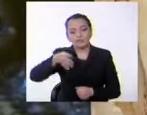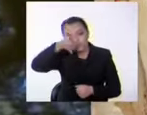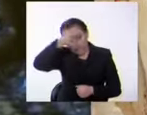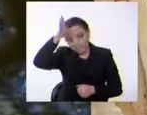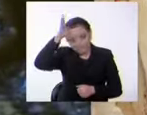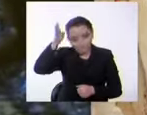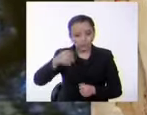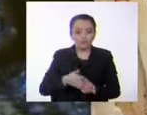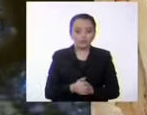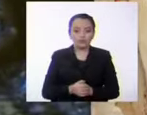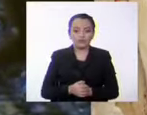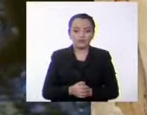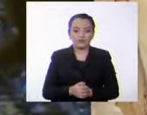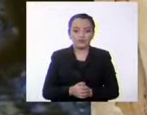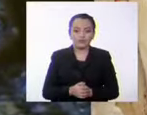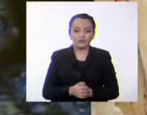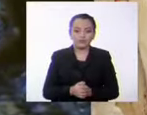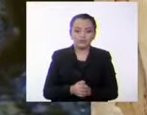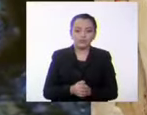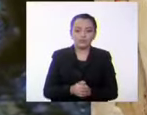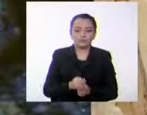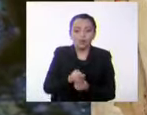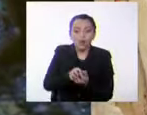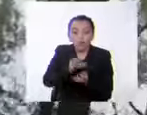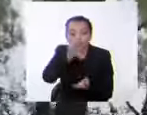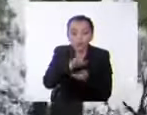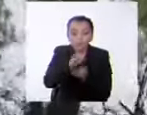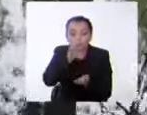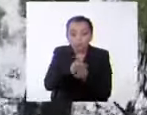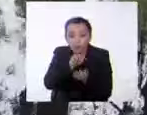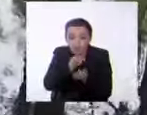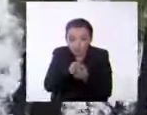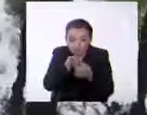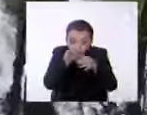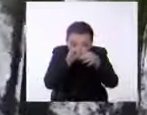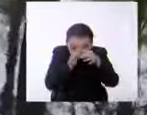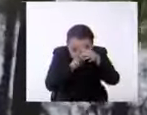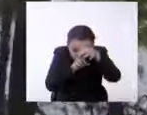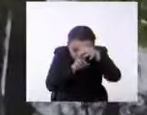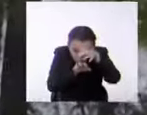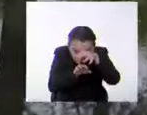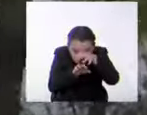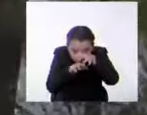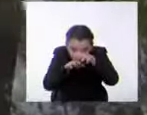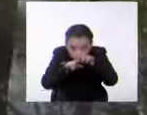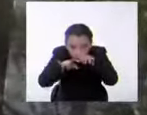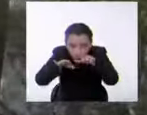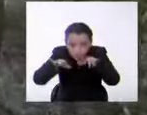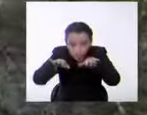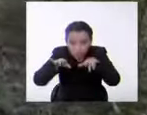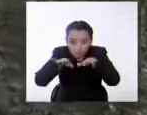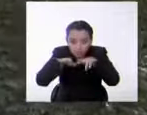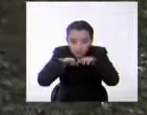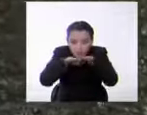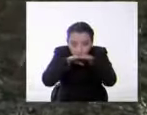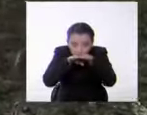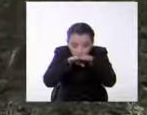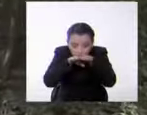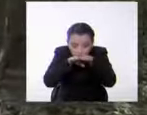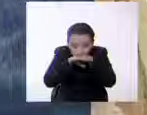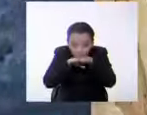Las ranas cornudas desarrollaron la habilidad de permanecer enterradas e inactivas en tiempos de sequía. Así